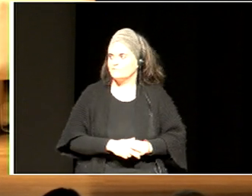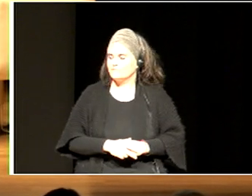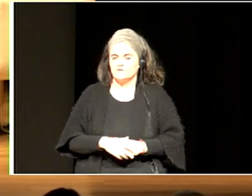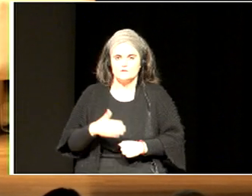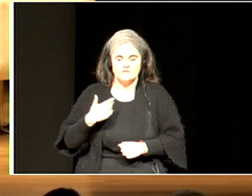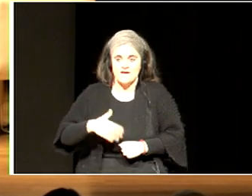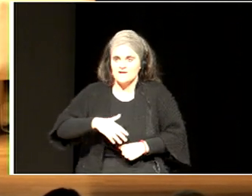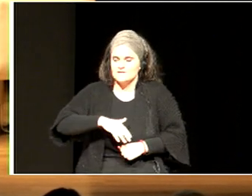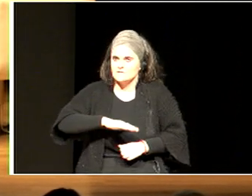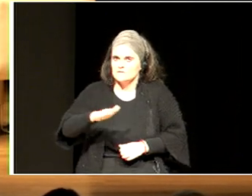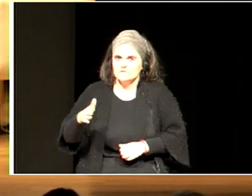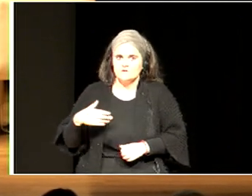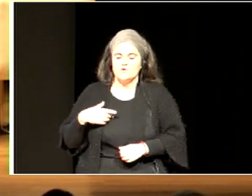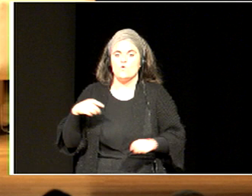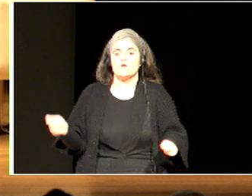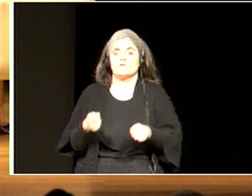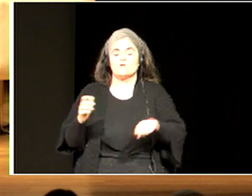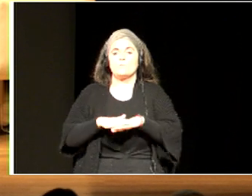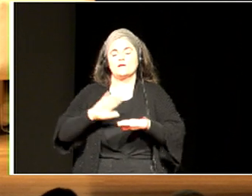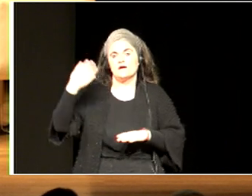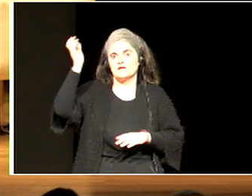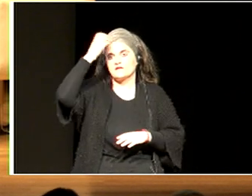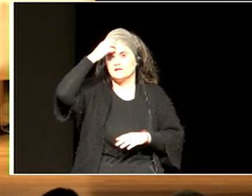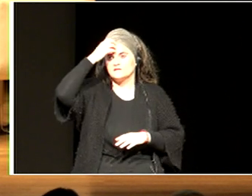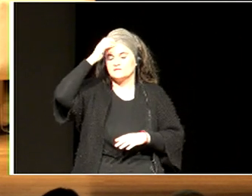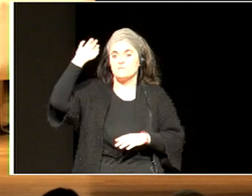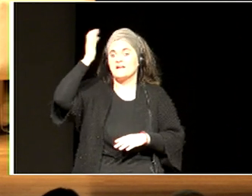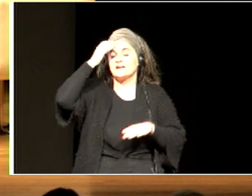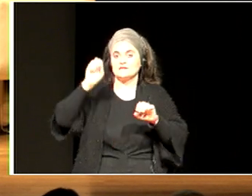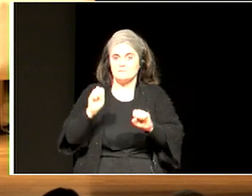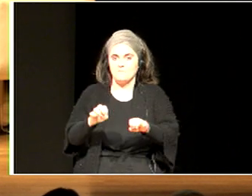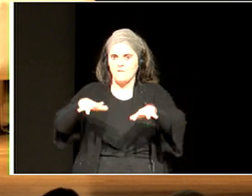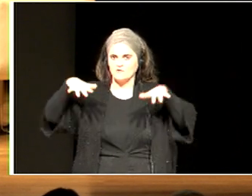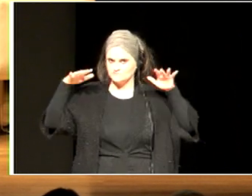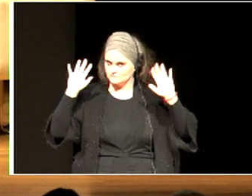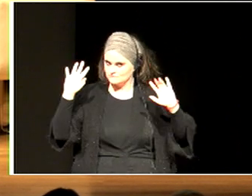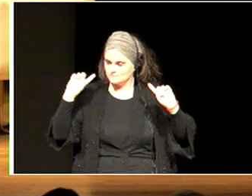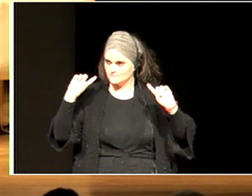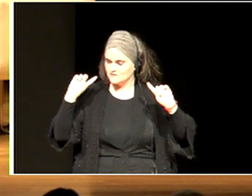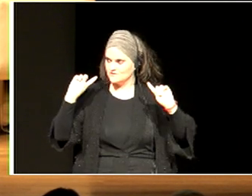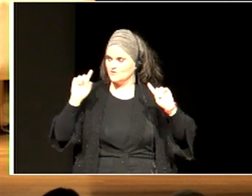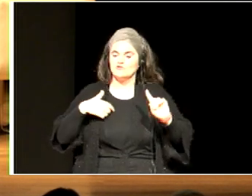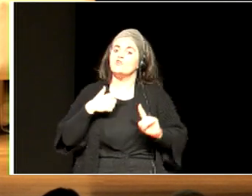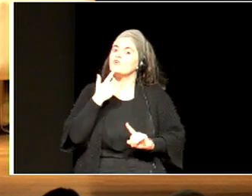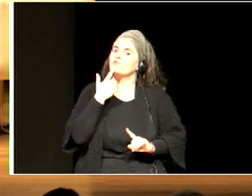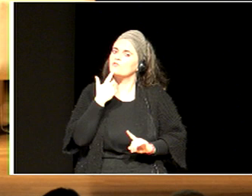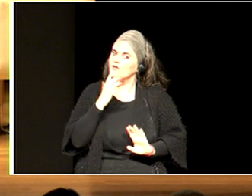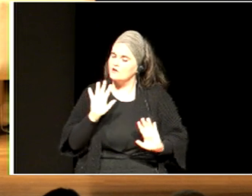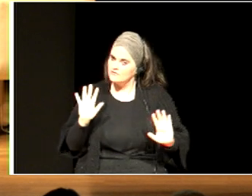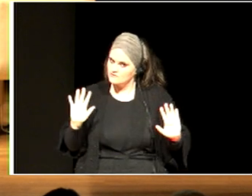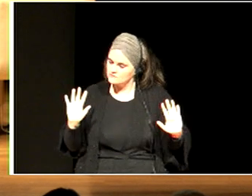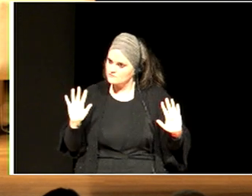un anuncio que hay de un muñeco para reyes sea para reyes magos si yo no estoy en ningún momento